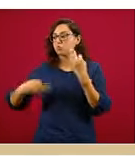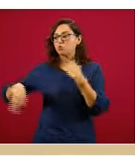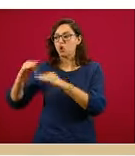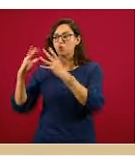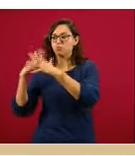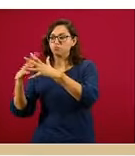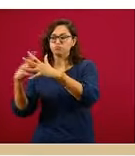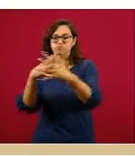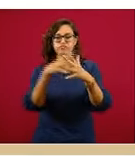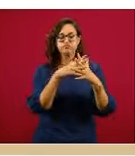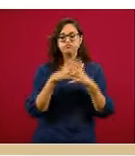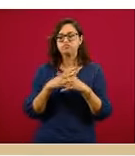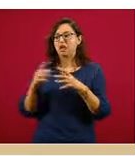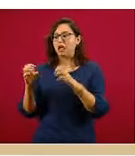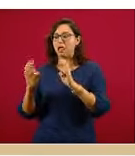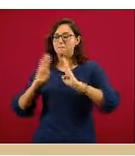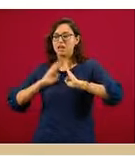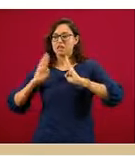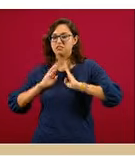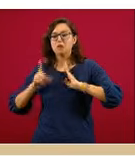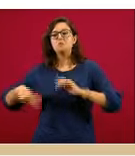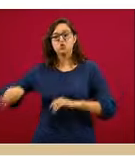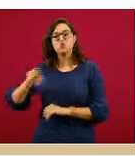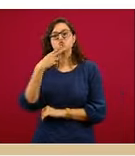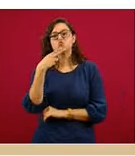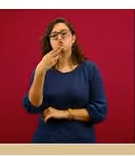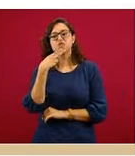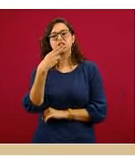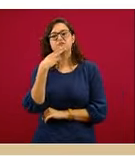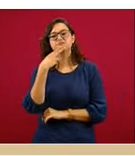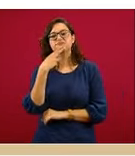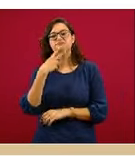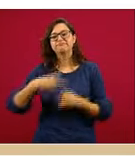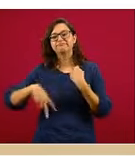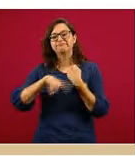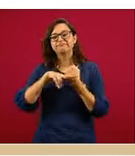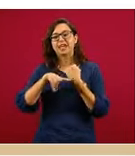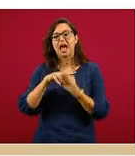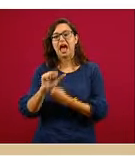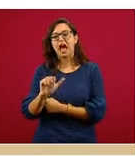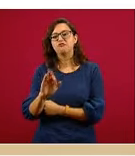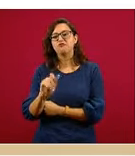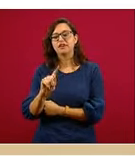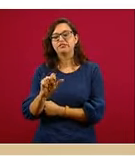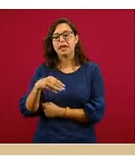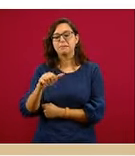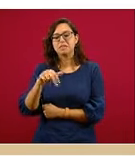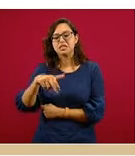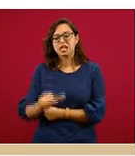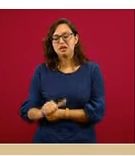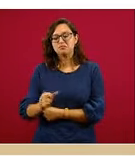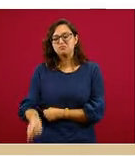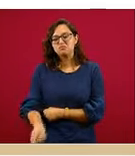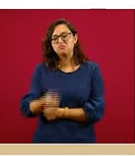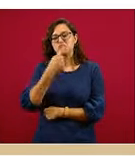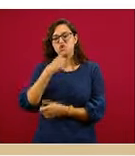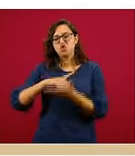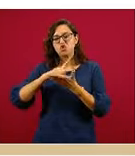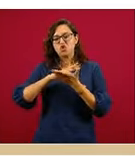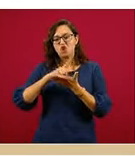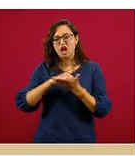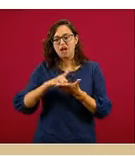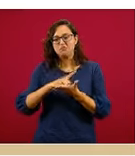las anfetaminas, porque esta droga hace de un ser humano un soldado que no come, que no